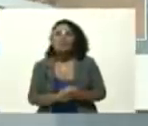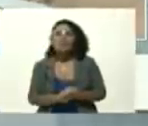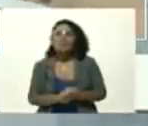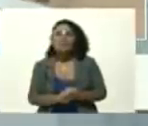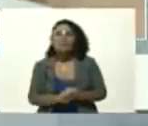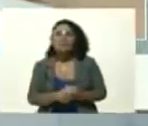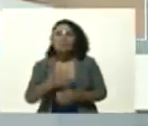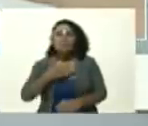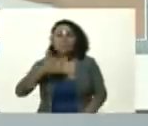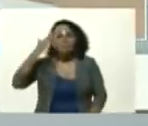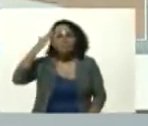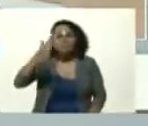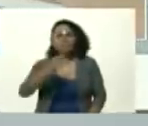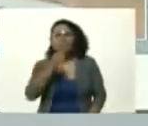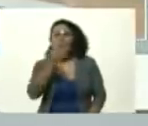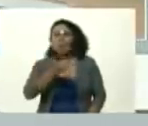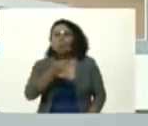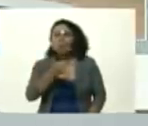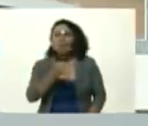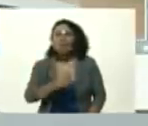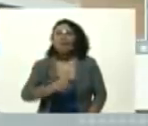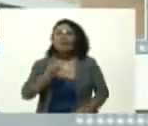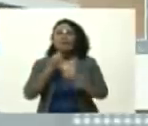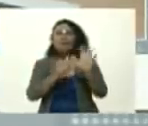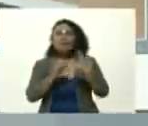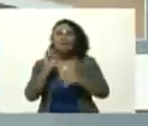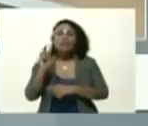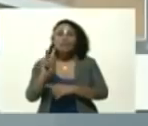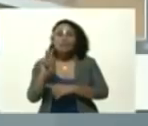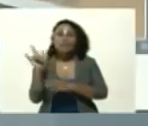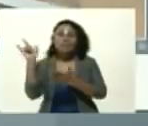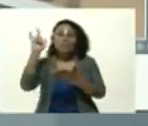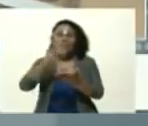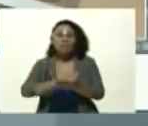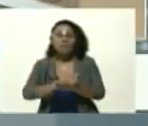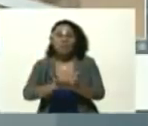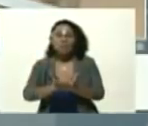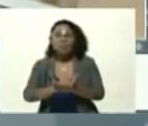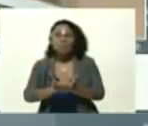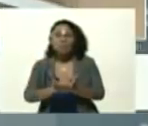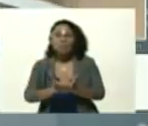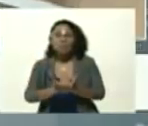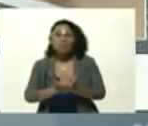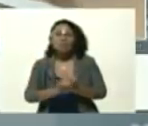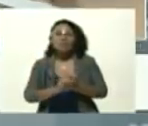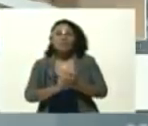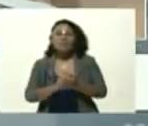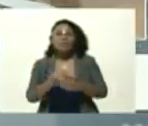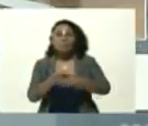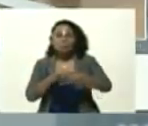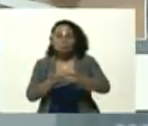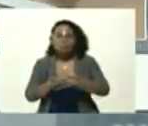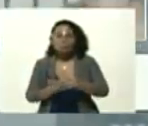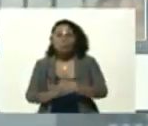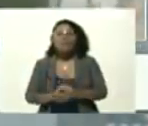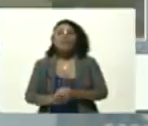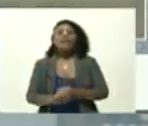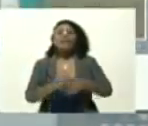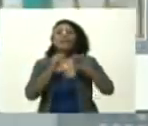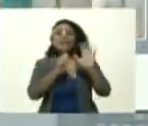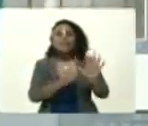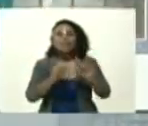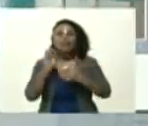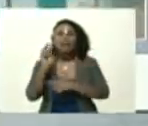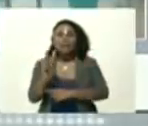Mi comandante, buenas tardes. Hay 62 gaviones en La Guaira construidos por mi comandante. ¿62? Gaviones, se llama gaviones, los canales.